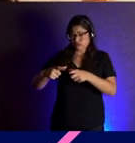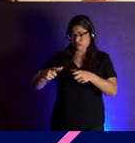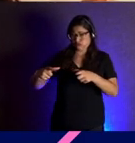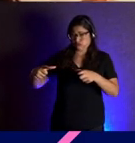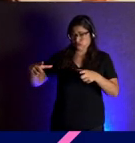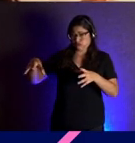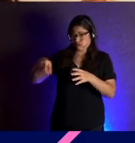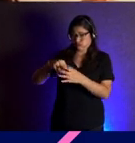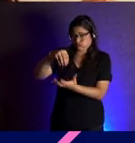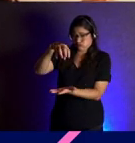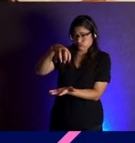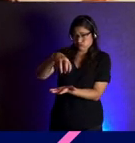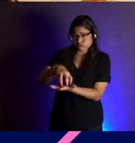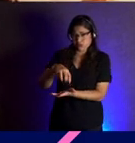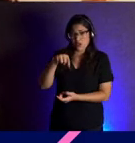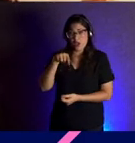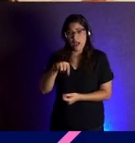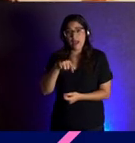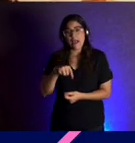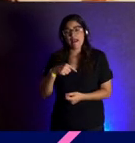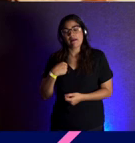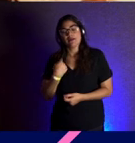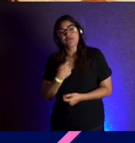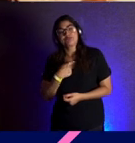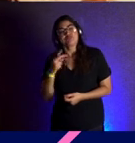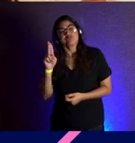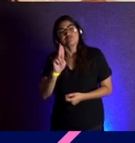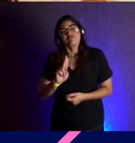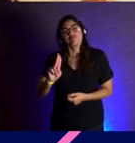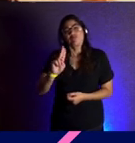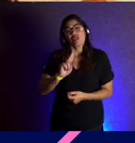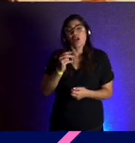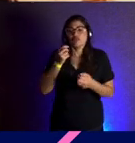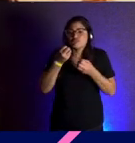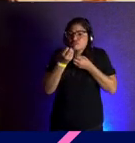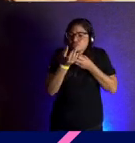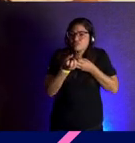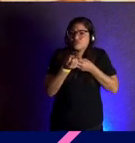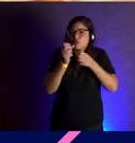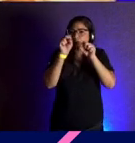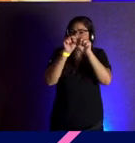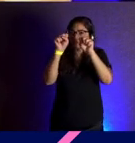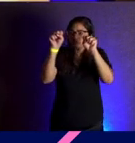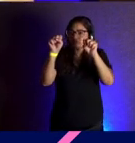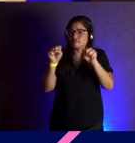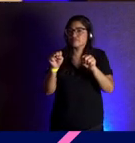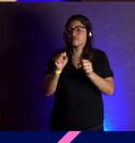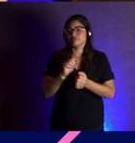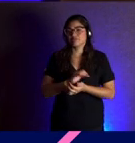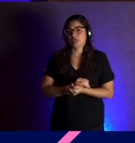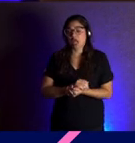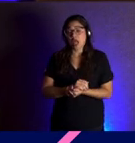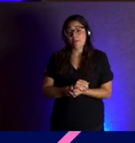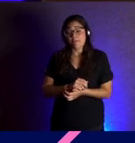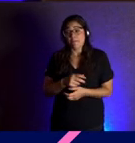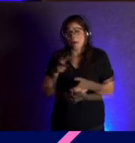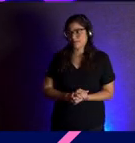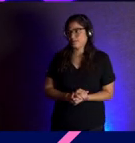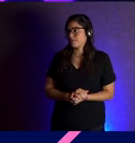Usamos una base de ecosistemas, de unidades de vegetación, y nos dimos cuenta que la mayor concentración estaba en los pocos bosques que